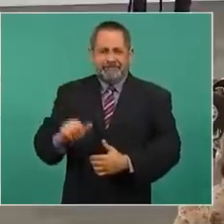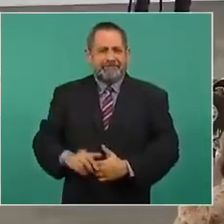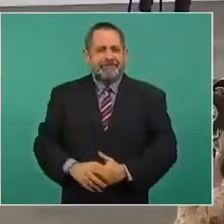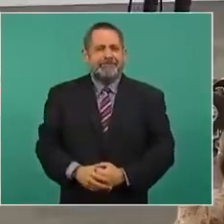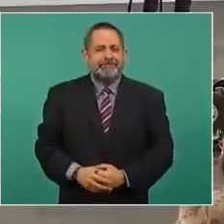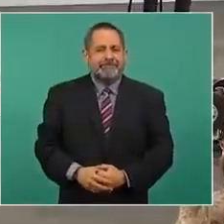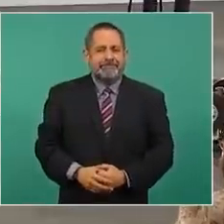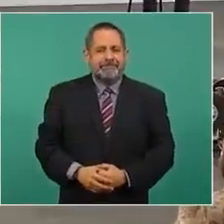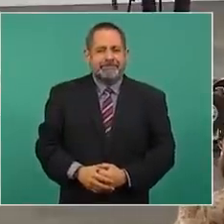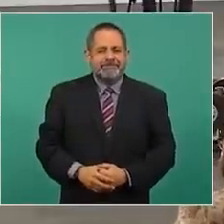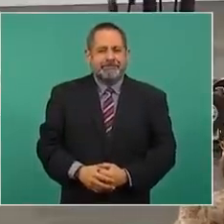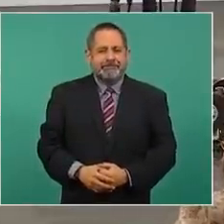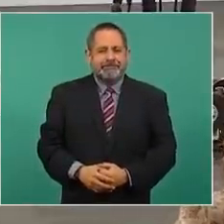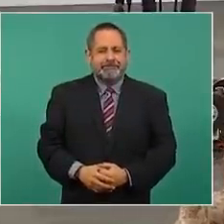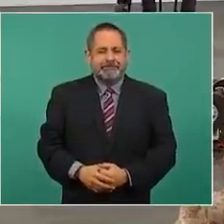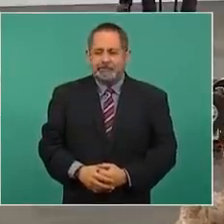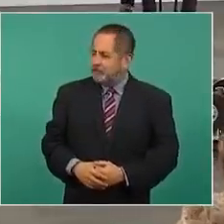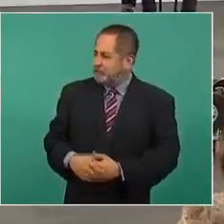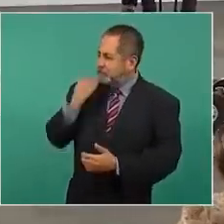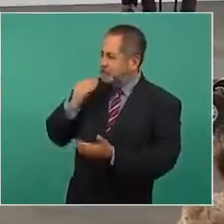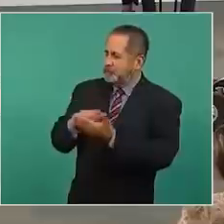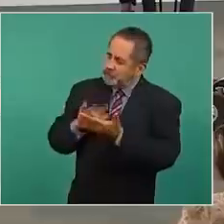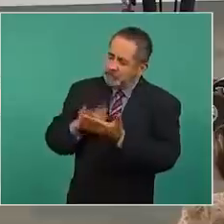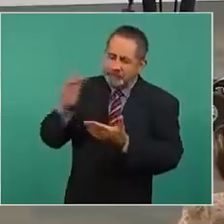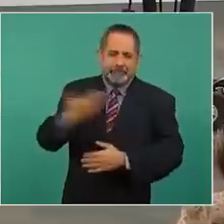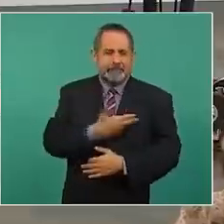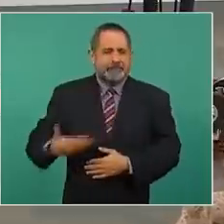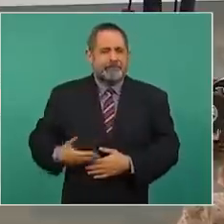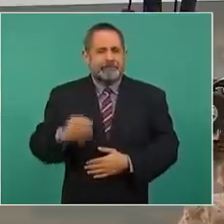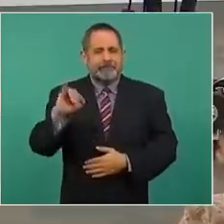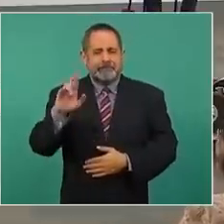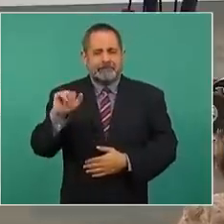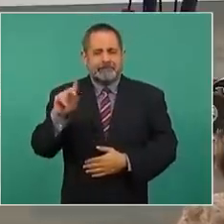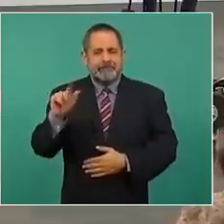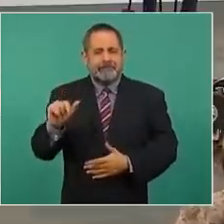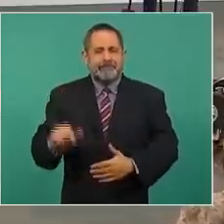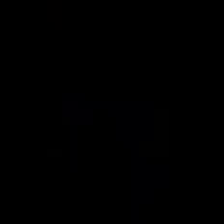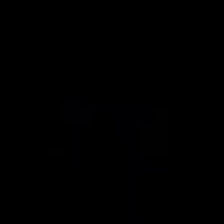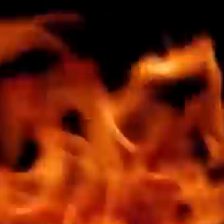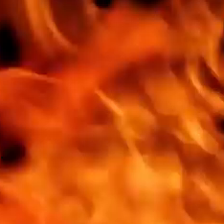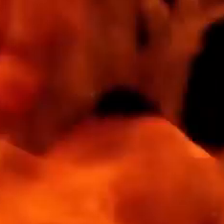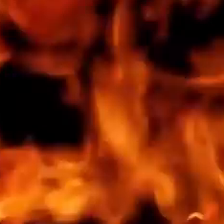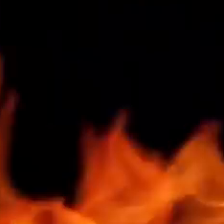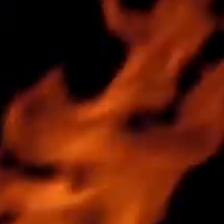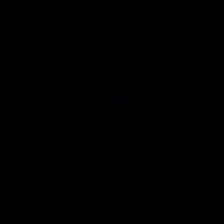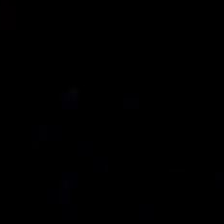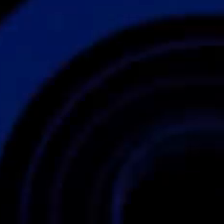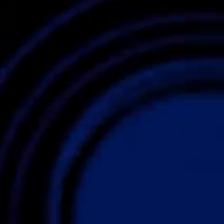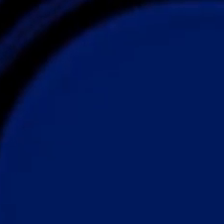irland muy bien muchas gracias presidente de Irlanda vamos a